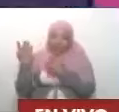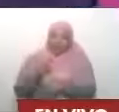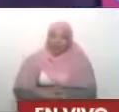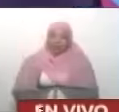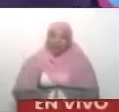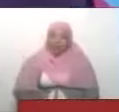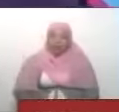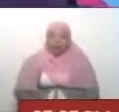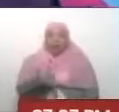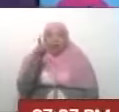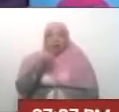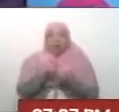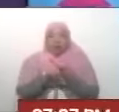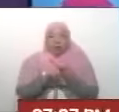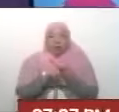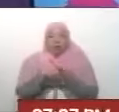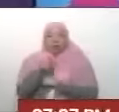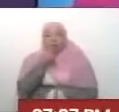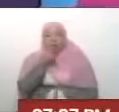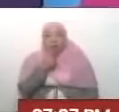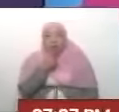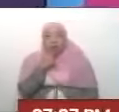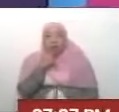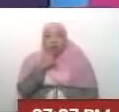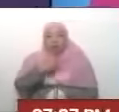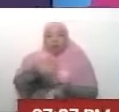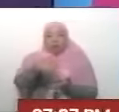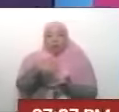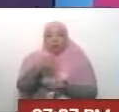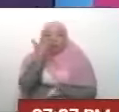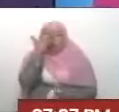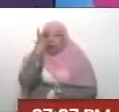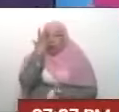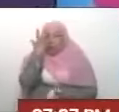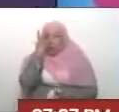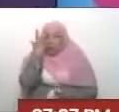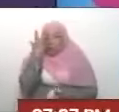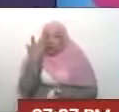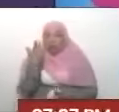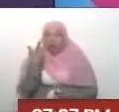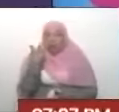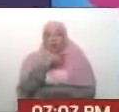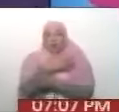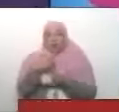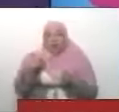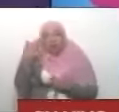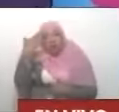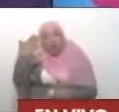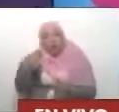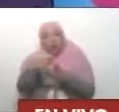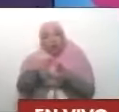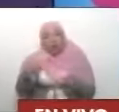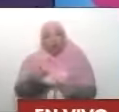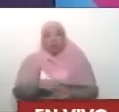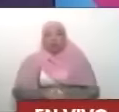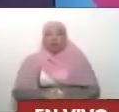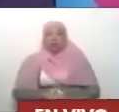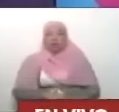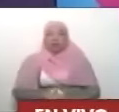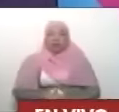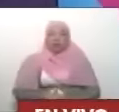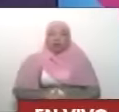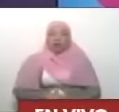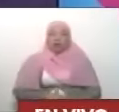Mira, Silita, tú eres buena bailadora de calipso. Mira, yo los quiero saludar a todos. A